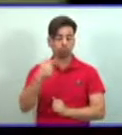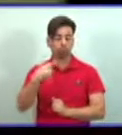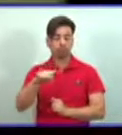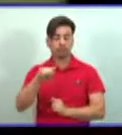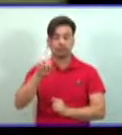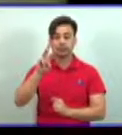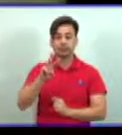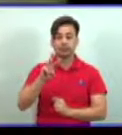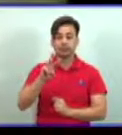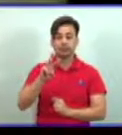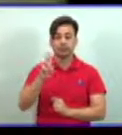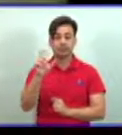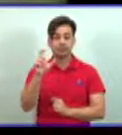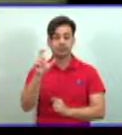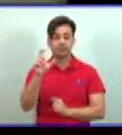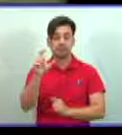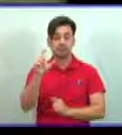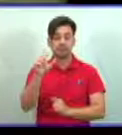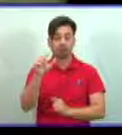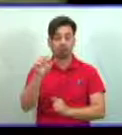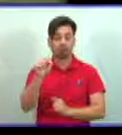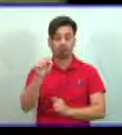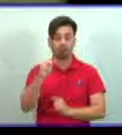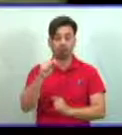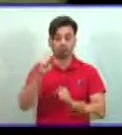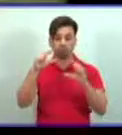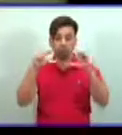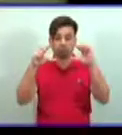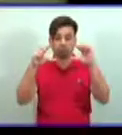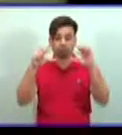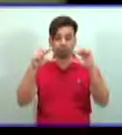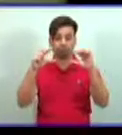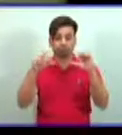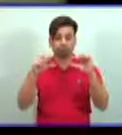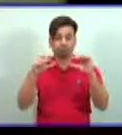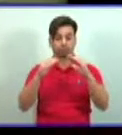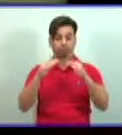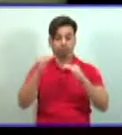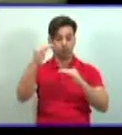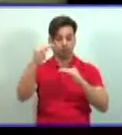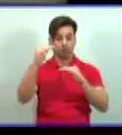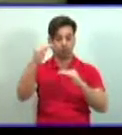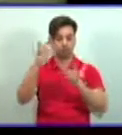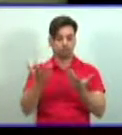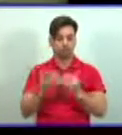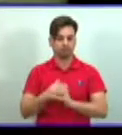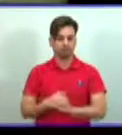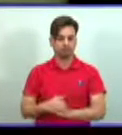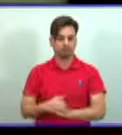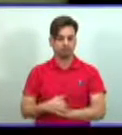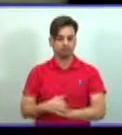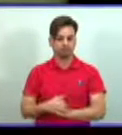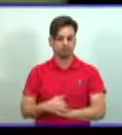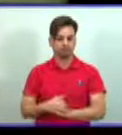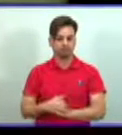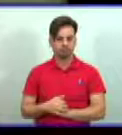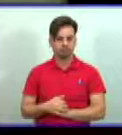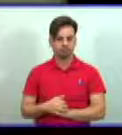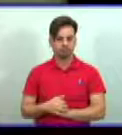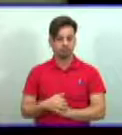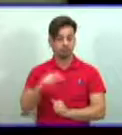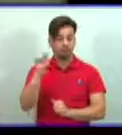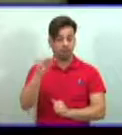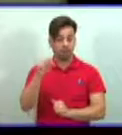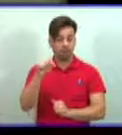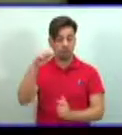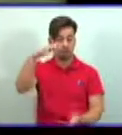en esa cadena, en esa relación estrecha que existe entre todos los elementos de la naturaleza. Por ejemplo, si aumenta la temperatura en los cascos